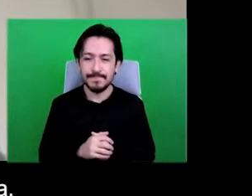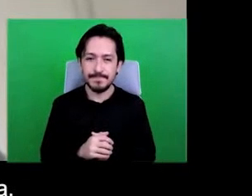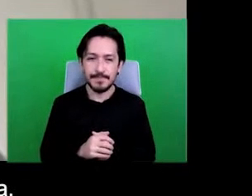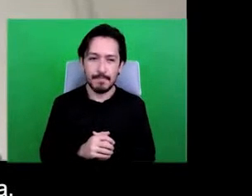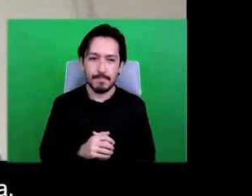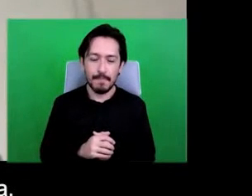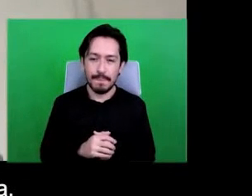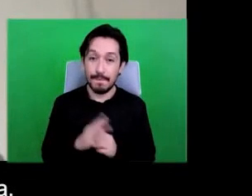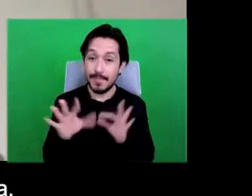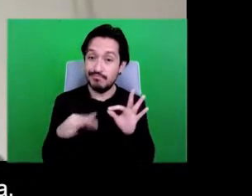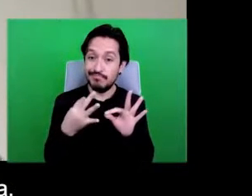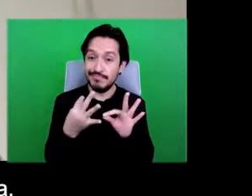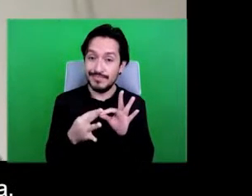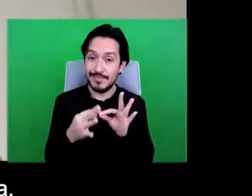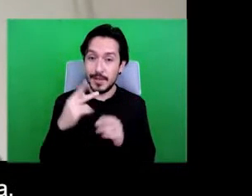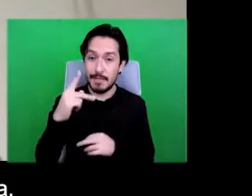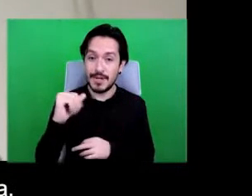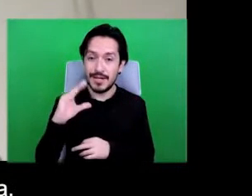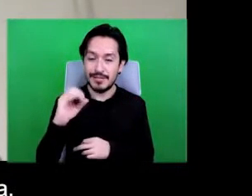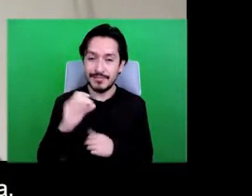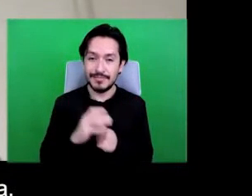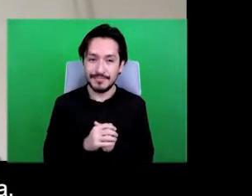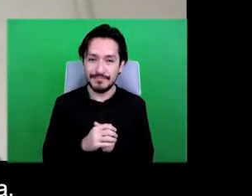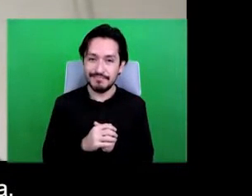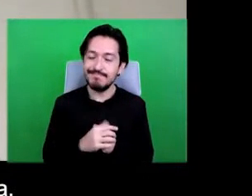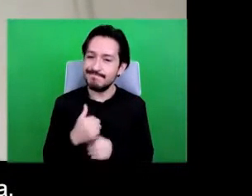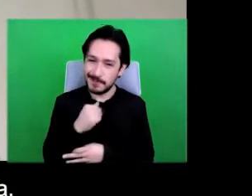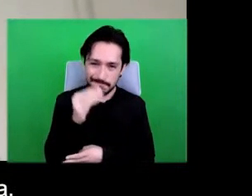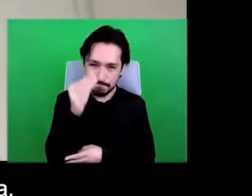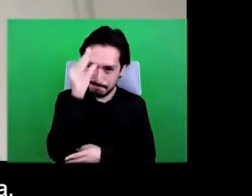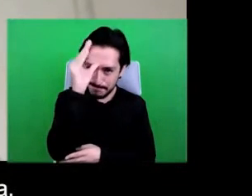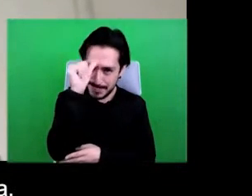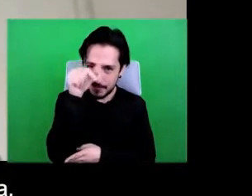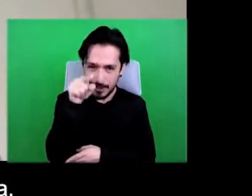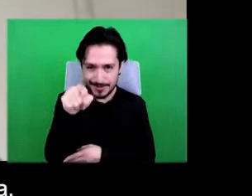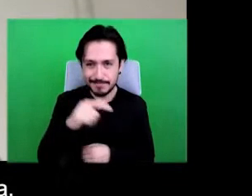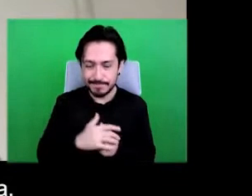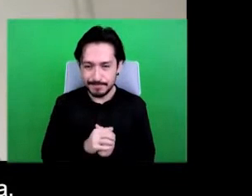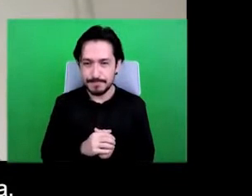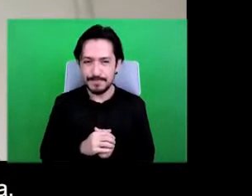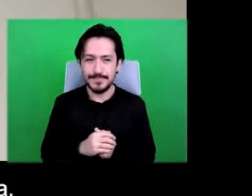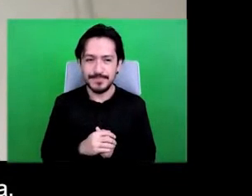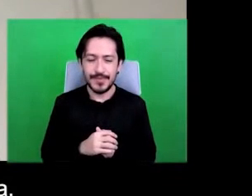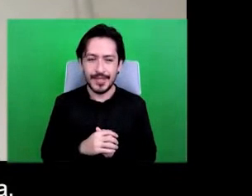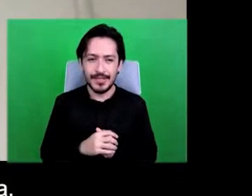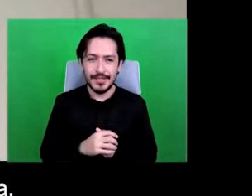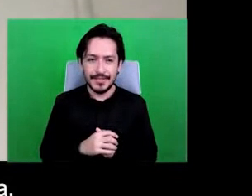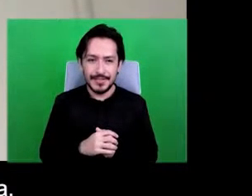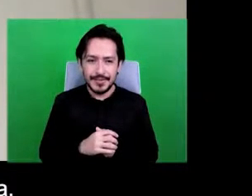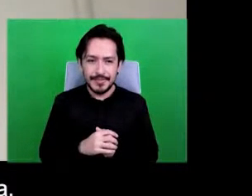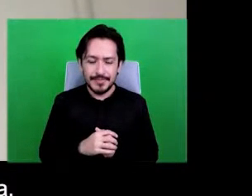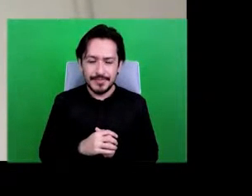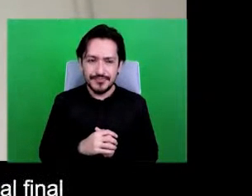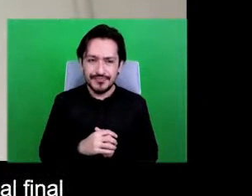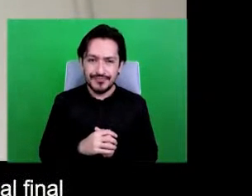Perfecto, Paco. Sí, creo que suscribo a tu idea, como dices, el tener un país invitado, al final de